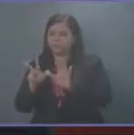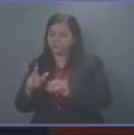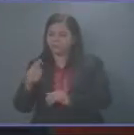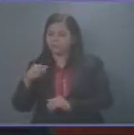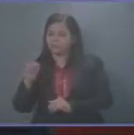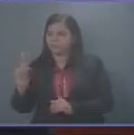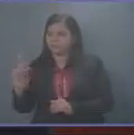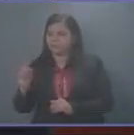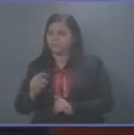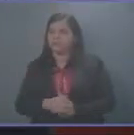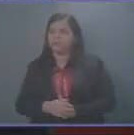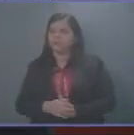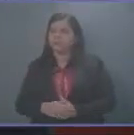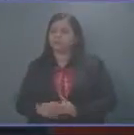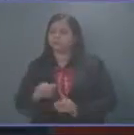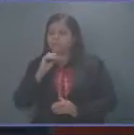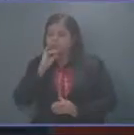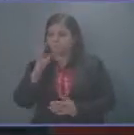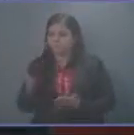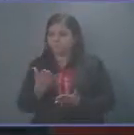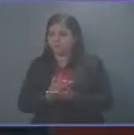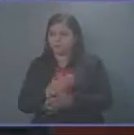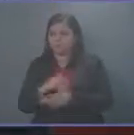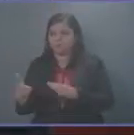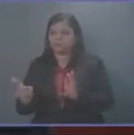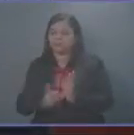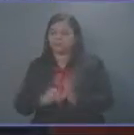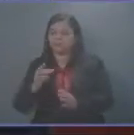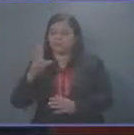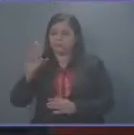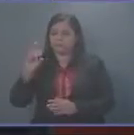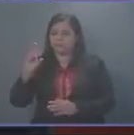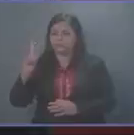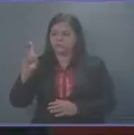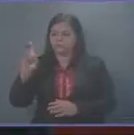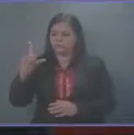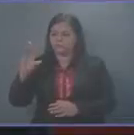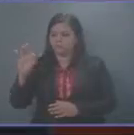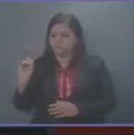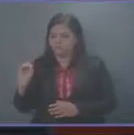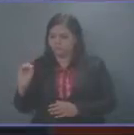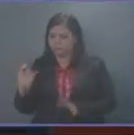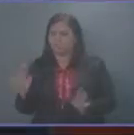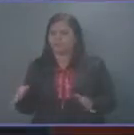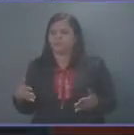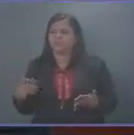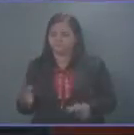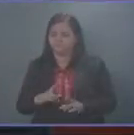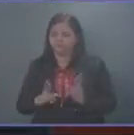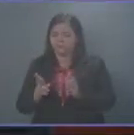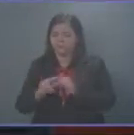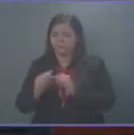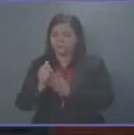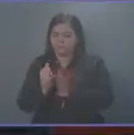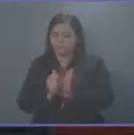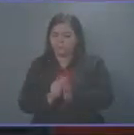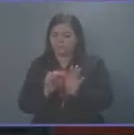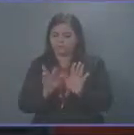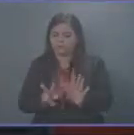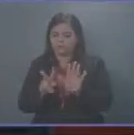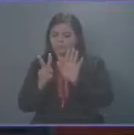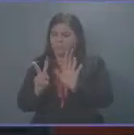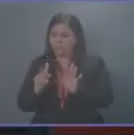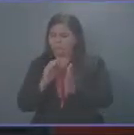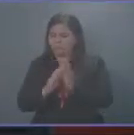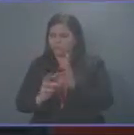485-10-2018-1, que contiene iniciativa del diputado Rodolfo Parker Soto, en el sentido se reforma el artículo 17, inciso